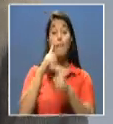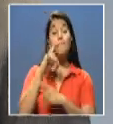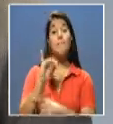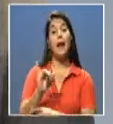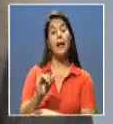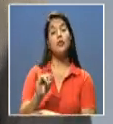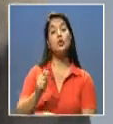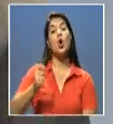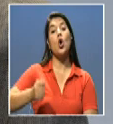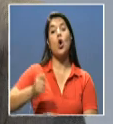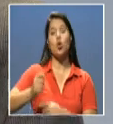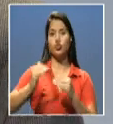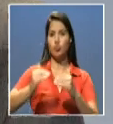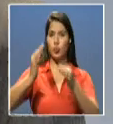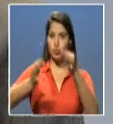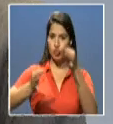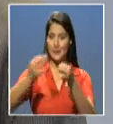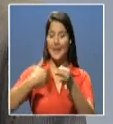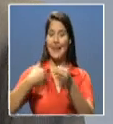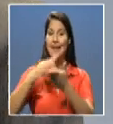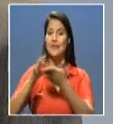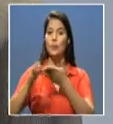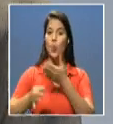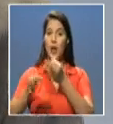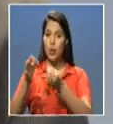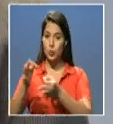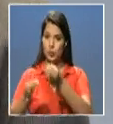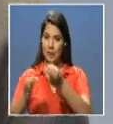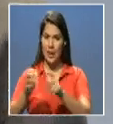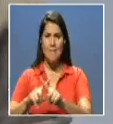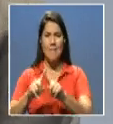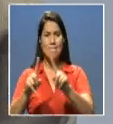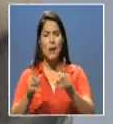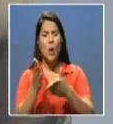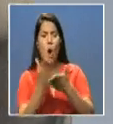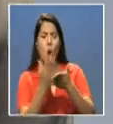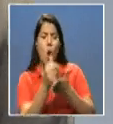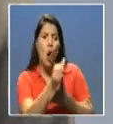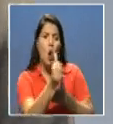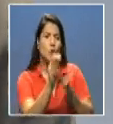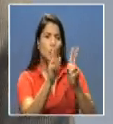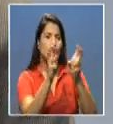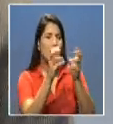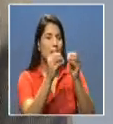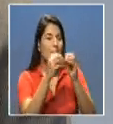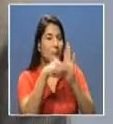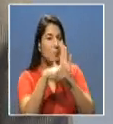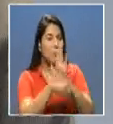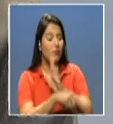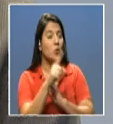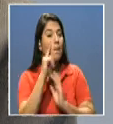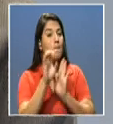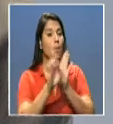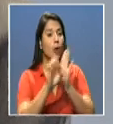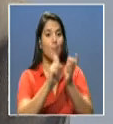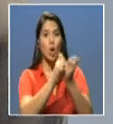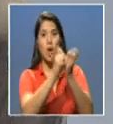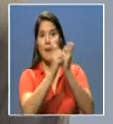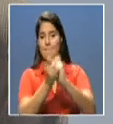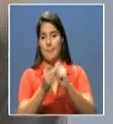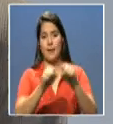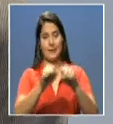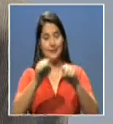Justicia tiene lo que llaman la escuela judicial. Pero temas mucho más de fondo, que es la transformación del sistema